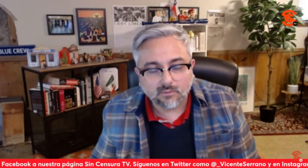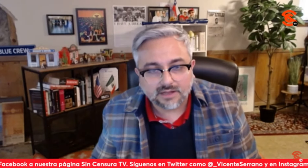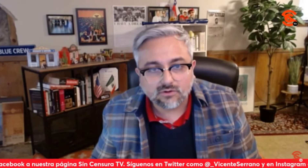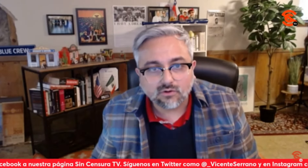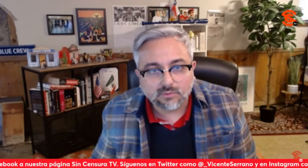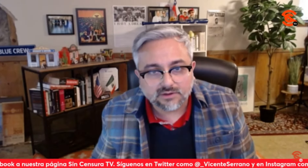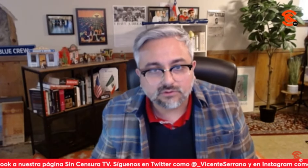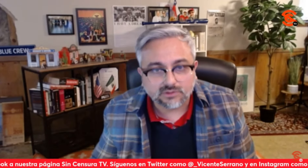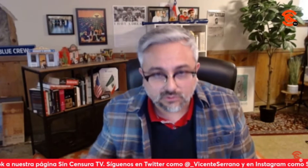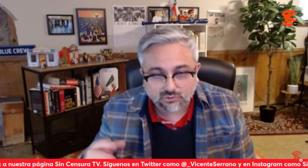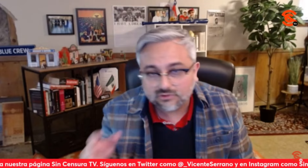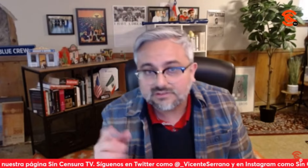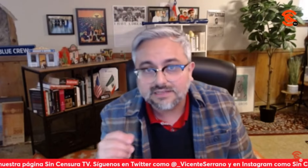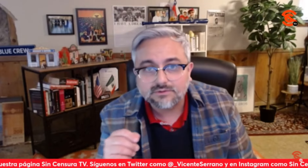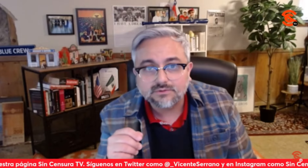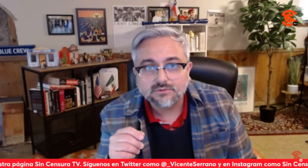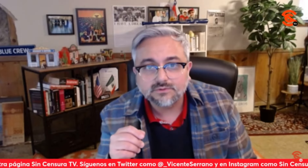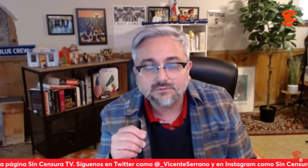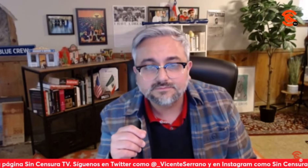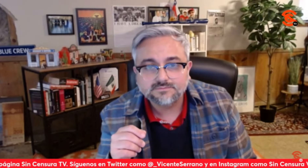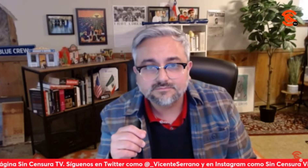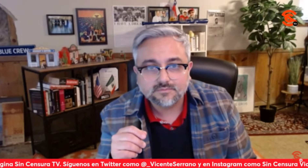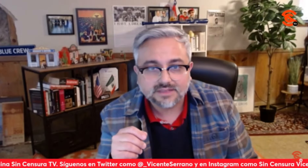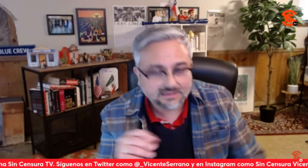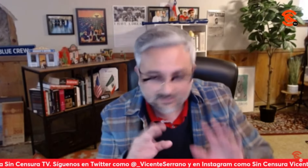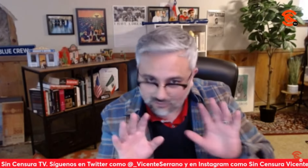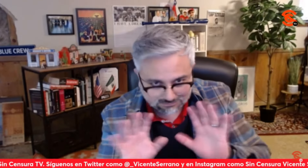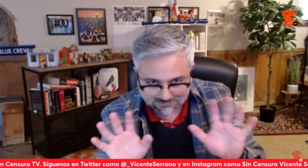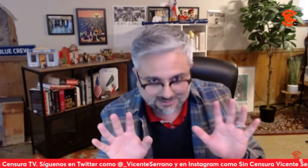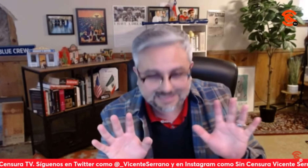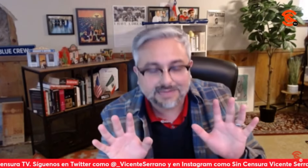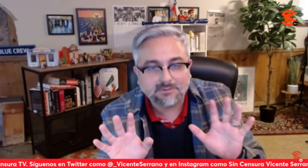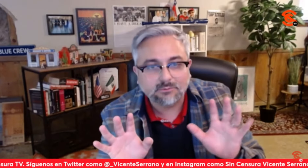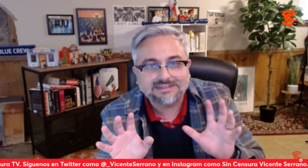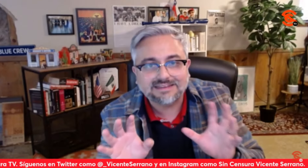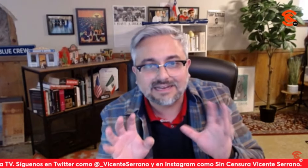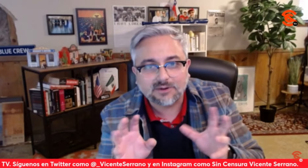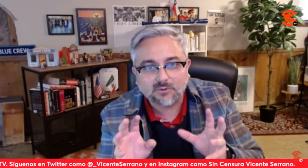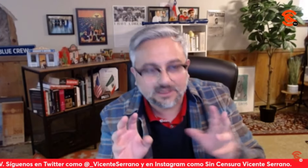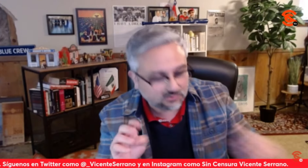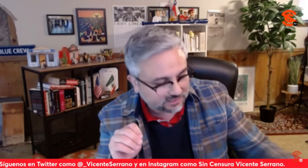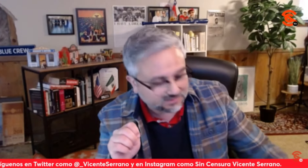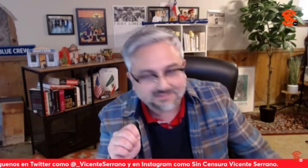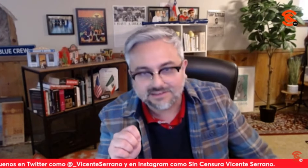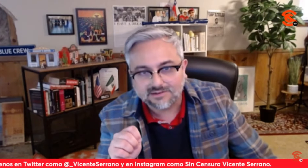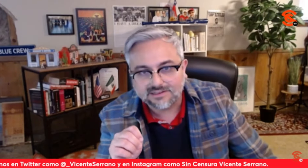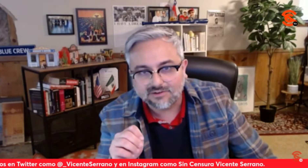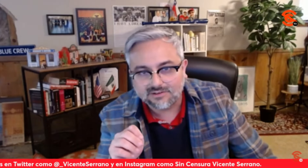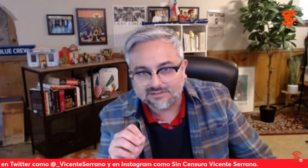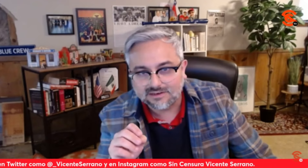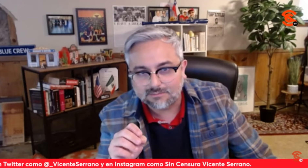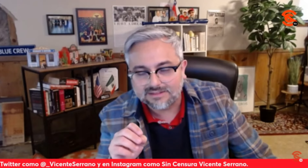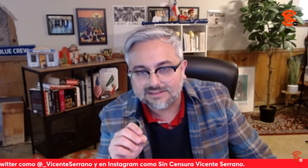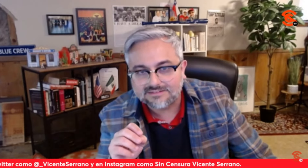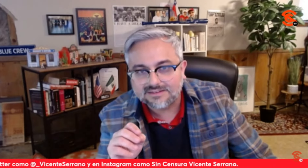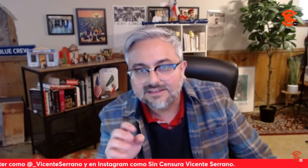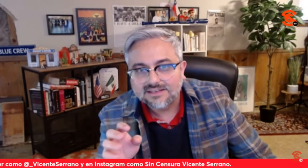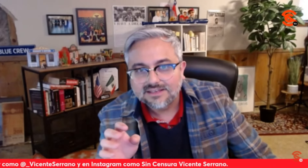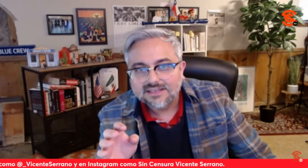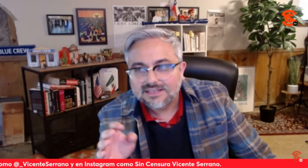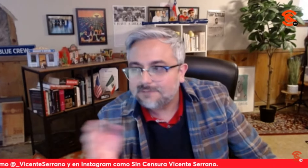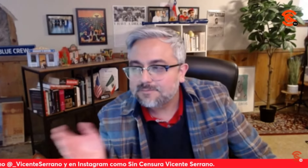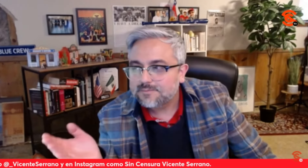buscamos colaborar con gobiernos de otros estados. Eso queda, pero más que claro, una y otra vez que lo que se le plantea